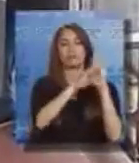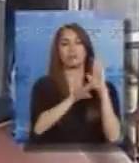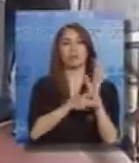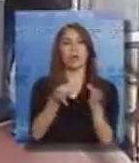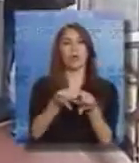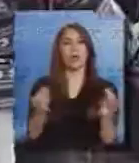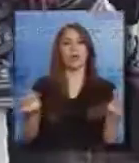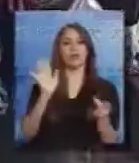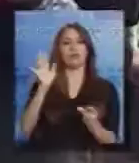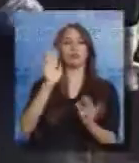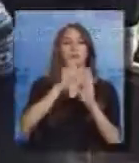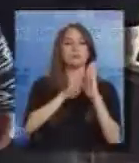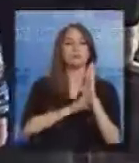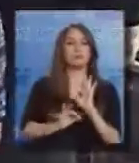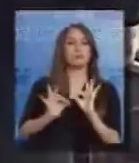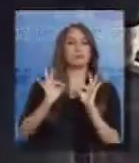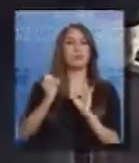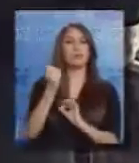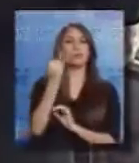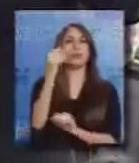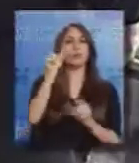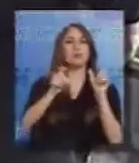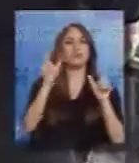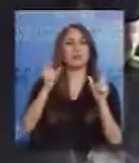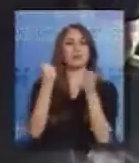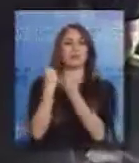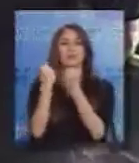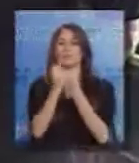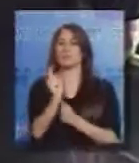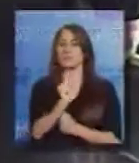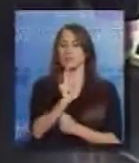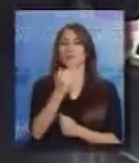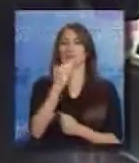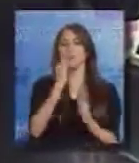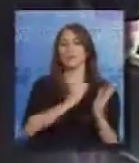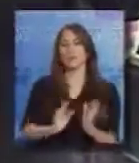calidad, 6 personas por metro cuadrado. Isaías Cruz, TC Televisión.